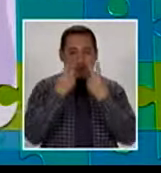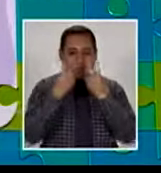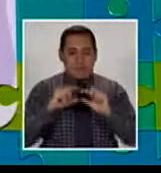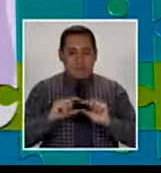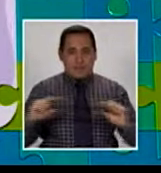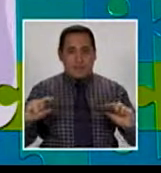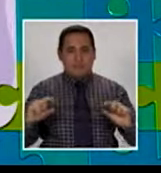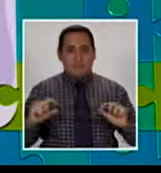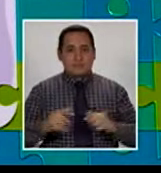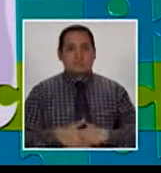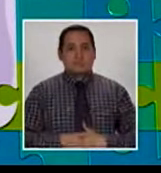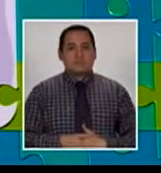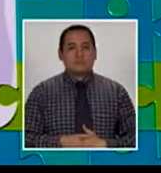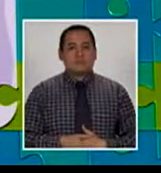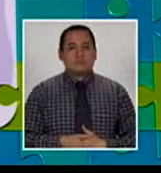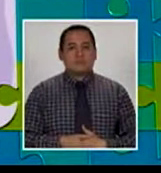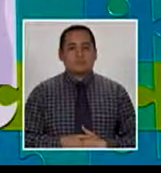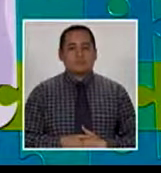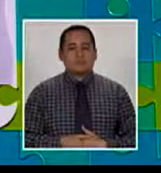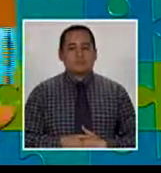correo que aparece en pantalla.